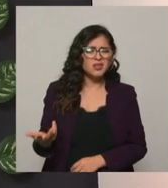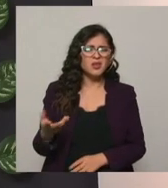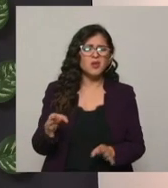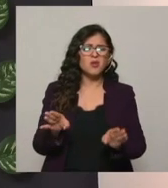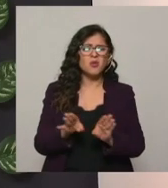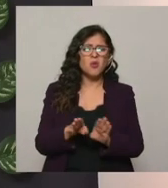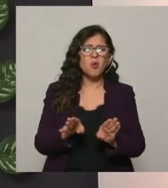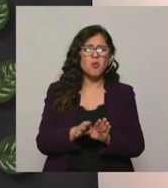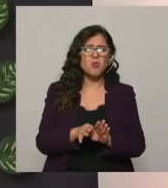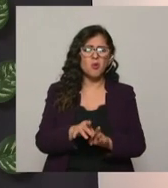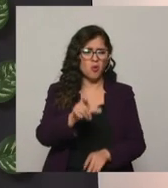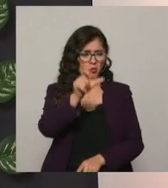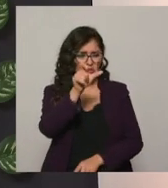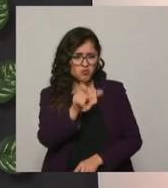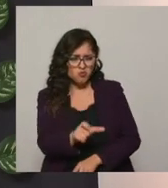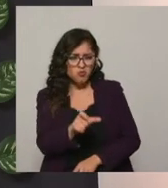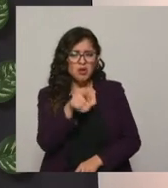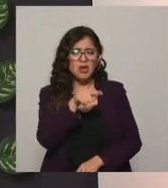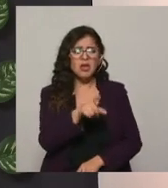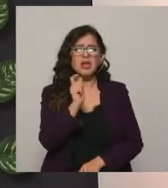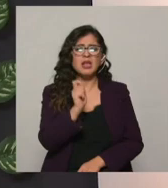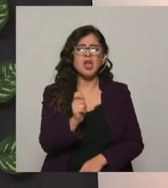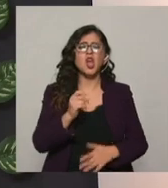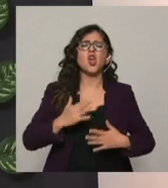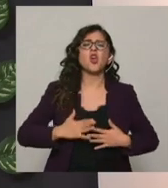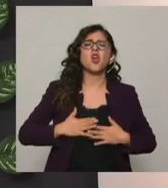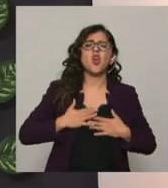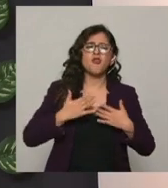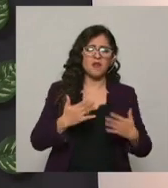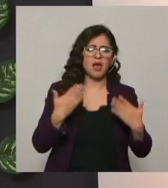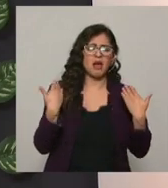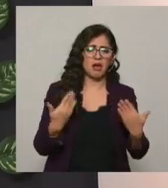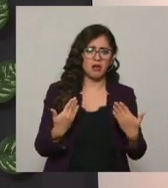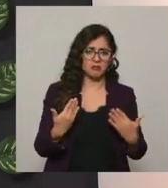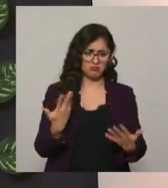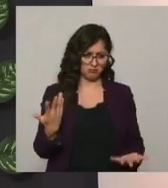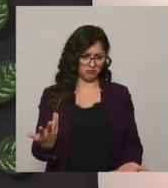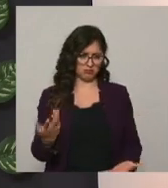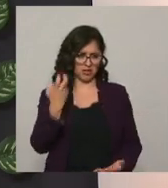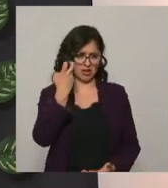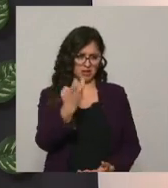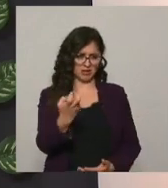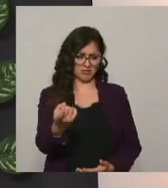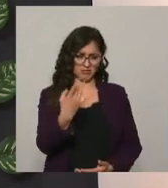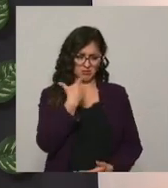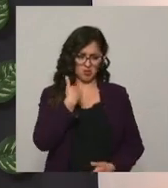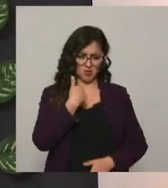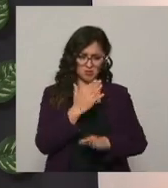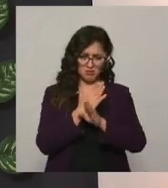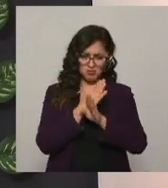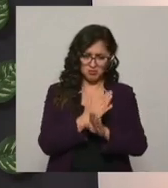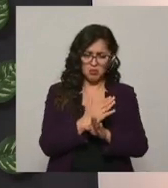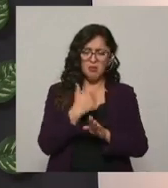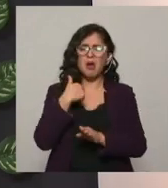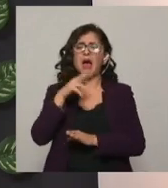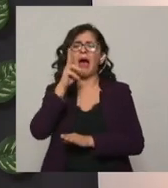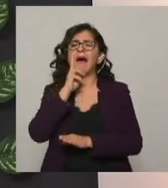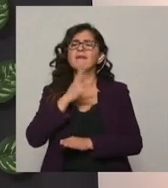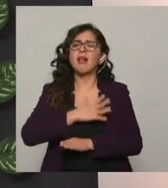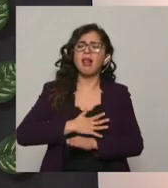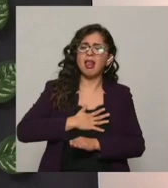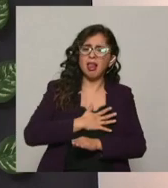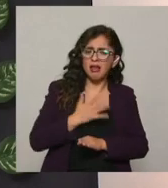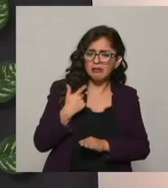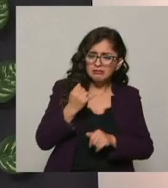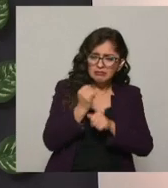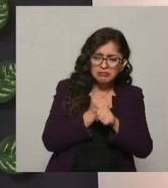diciéndole a él que habían confiado en él y que yo esa cuenta la tenía bloqueada, entonces como que me pongo a indagar y me doy cuenta que